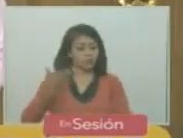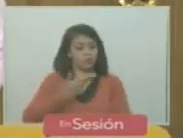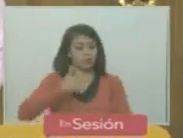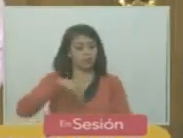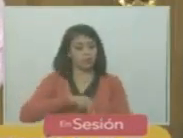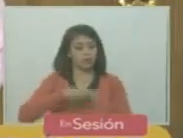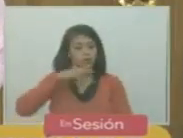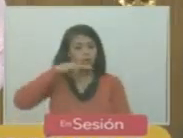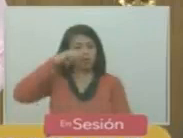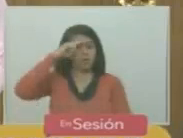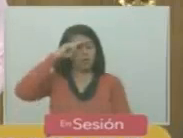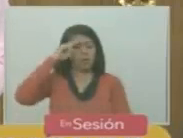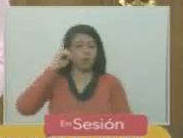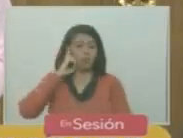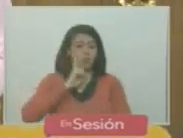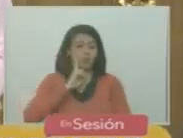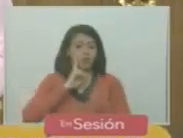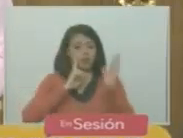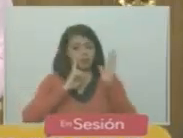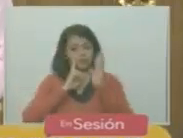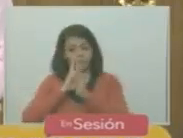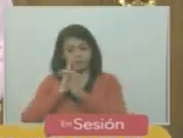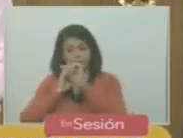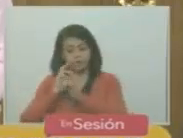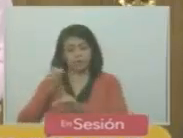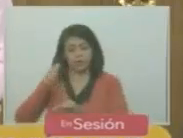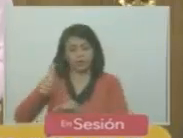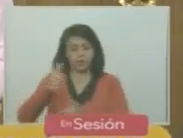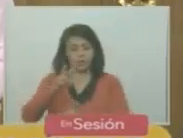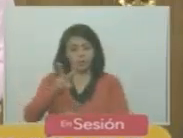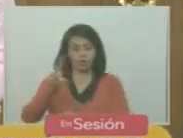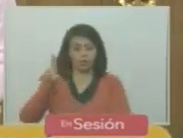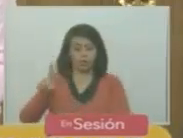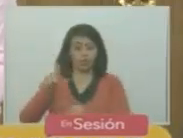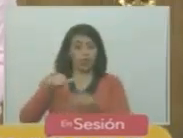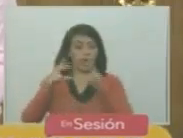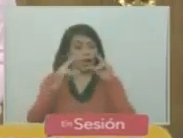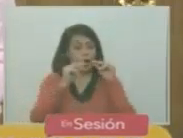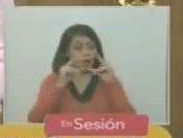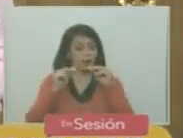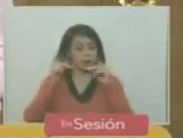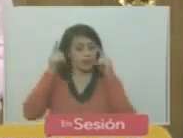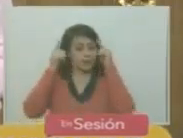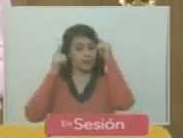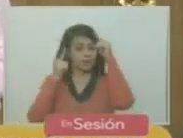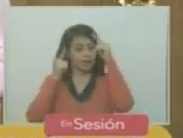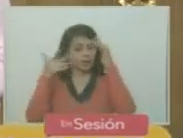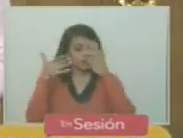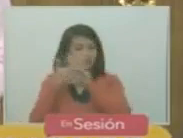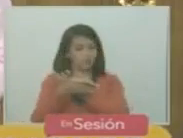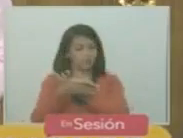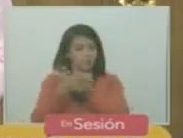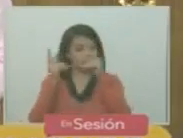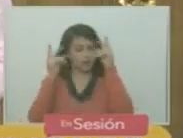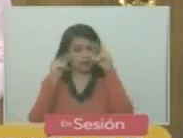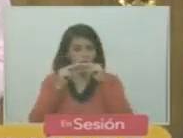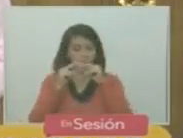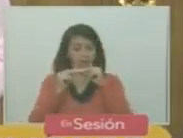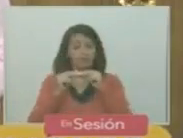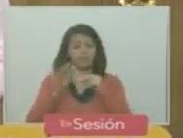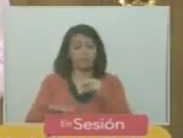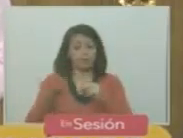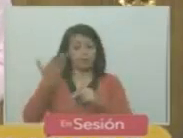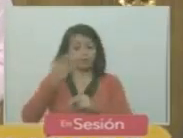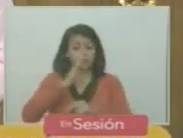nuestro padre Bolívar traído al siglo XXI. Hablar del comandante Chávez es hablar de